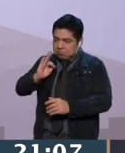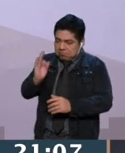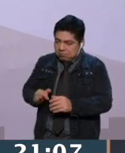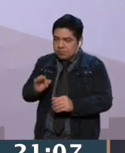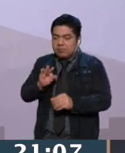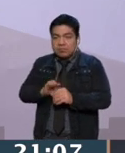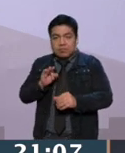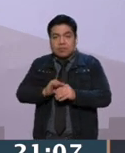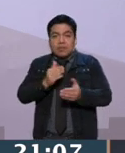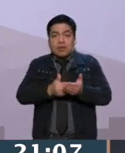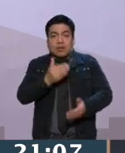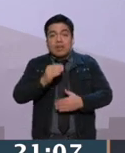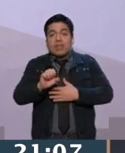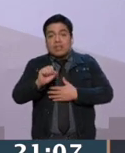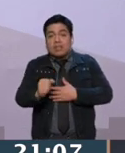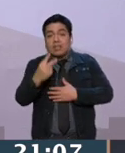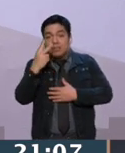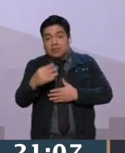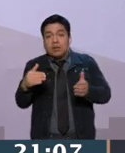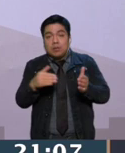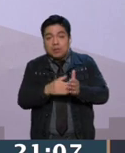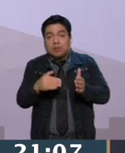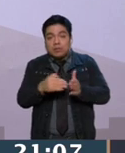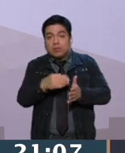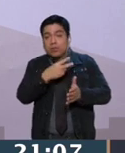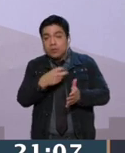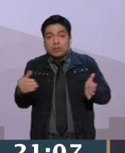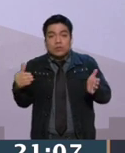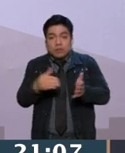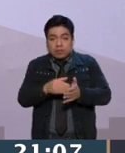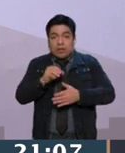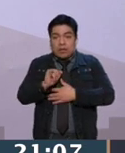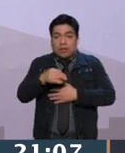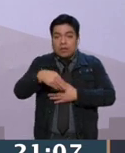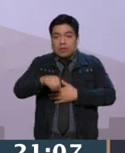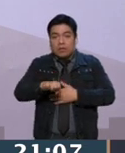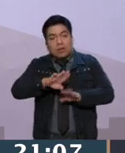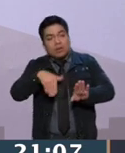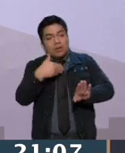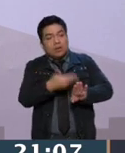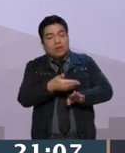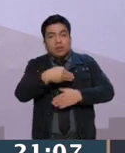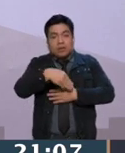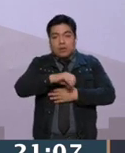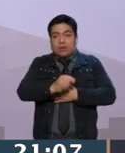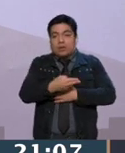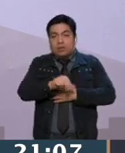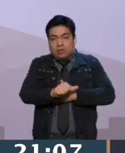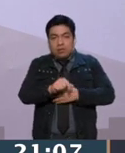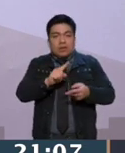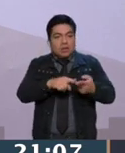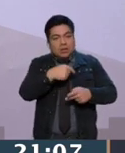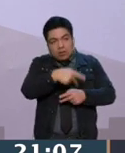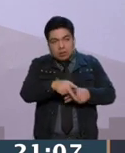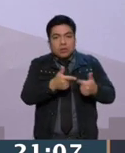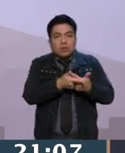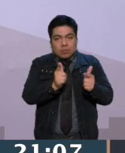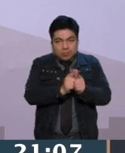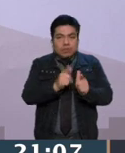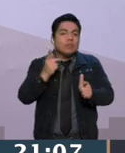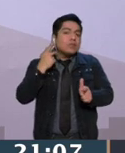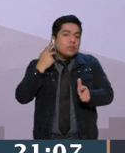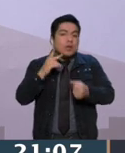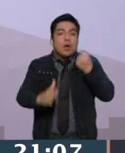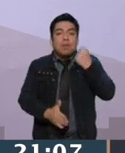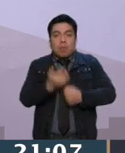unanimidad la multa de 62.2 millones de pesos impuesta por el INE en contra de Morena y de los partidos aliados, derivado de la